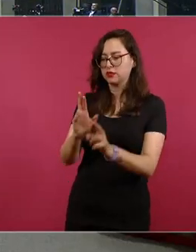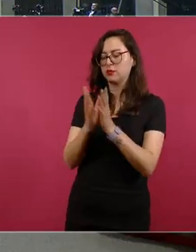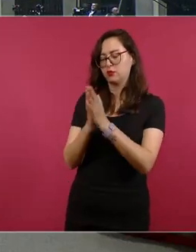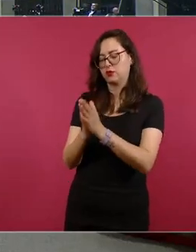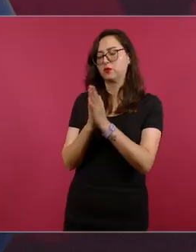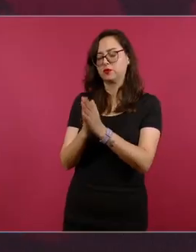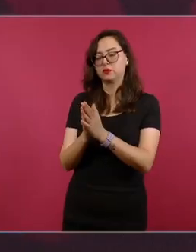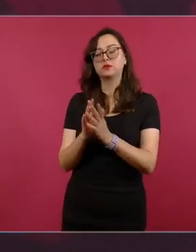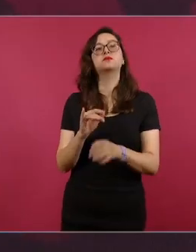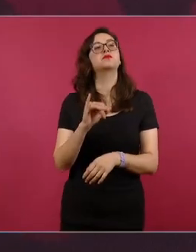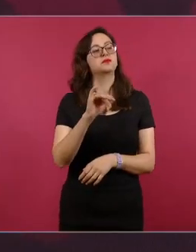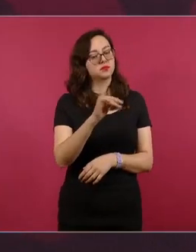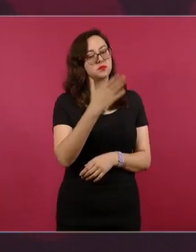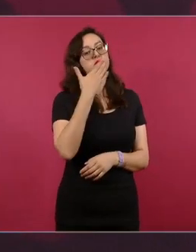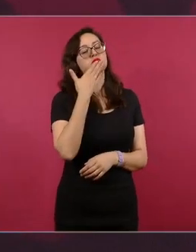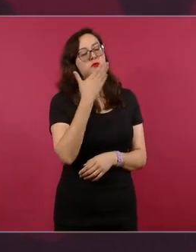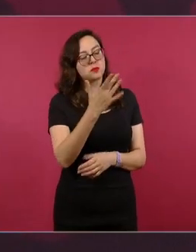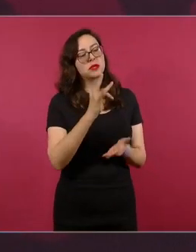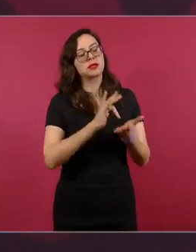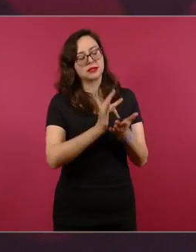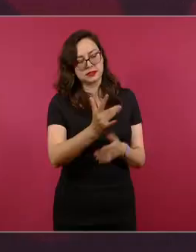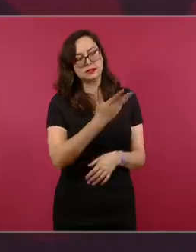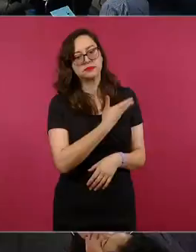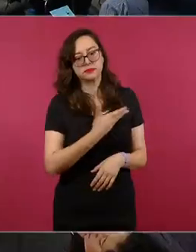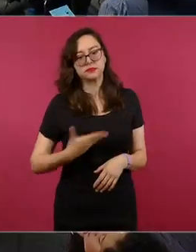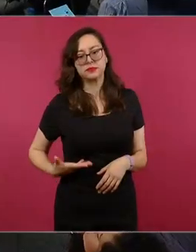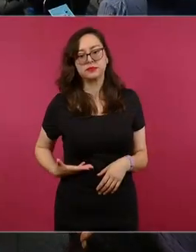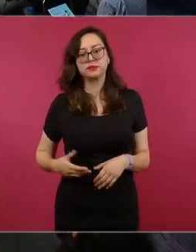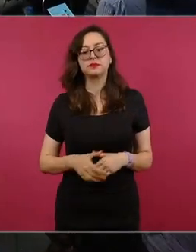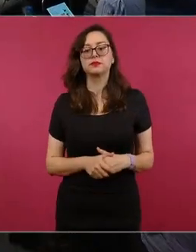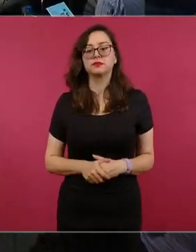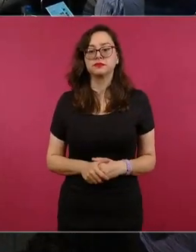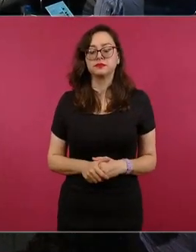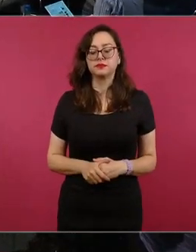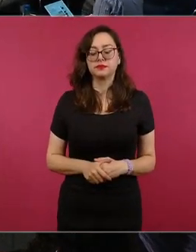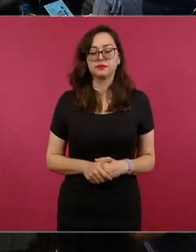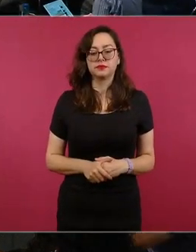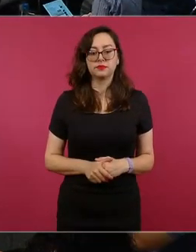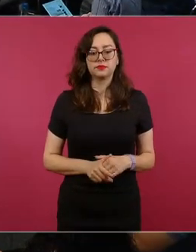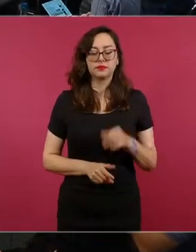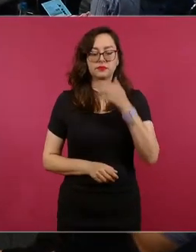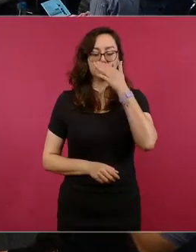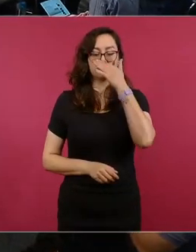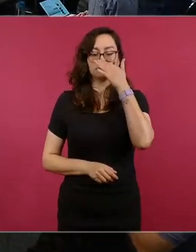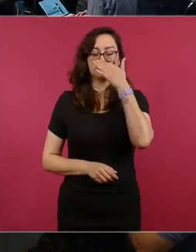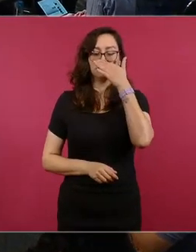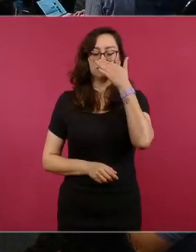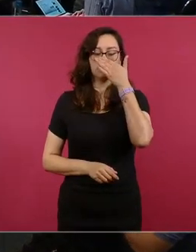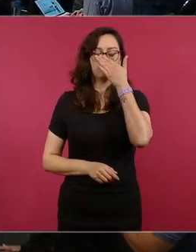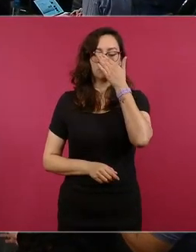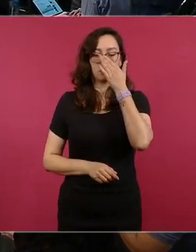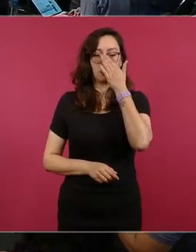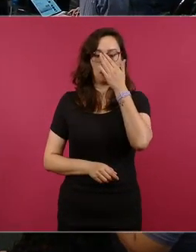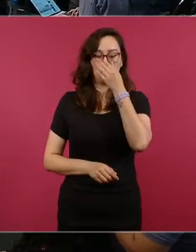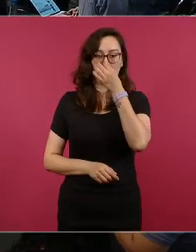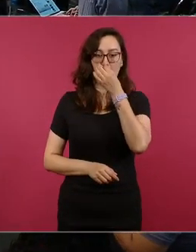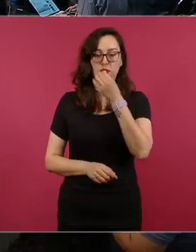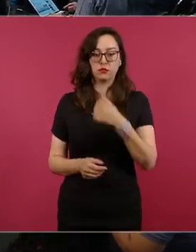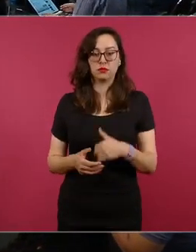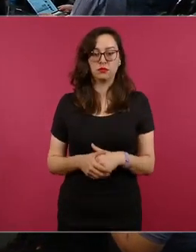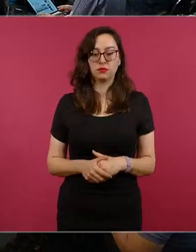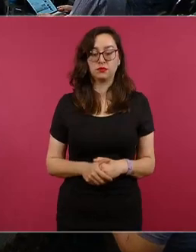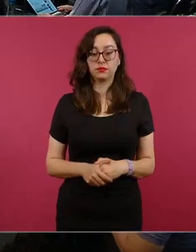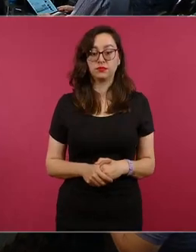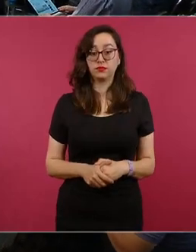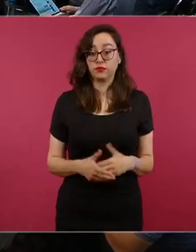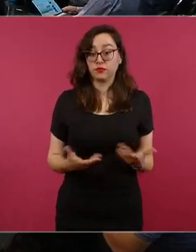parece? Está muy bien. Gracias, presidente. Además, ¿se van a contratar